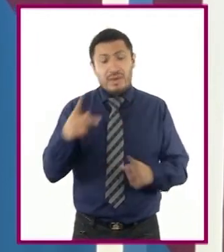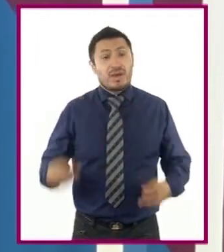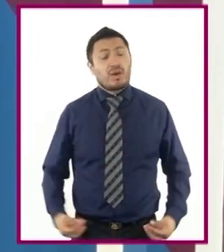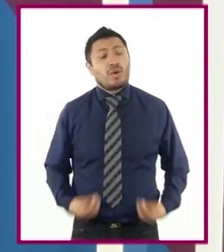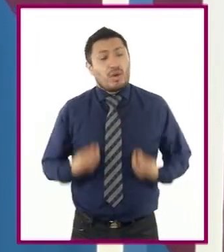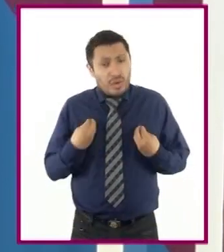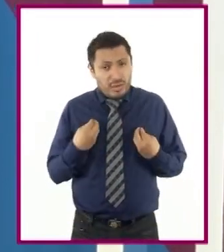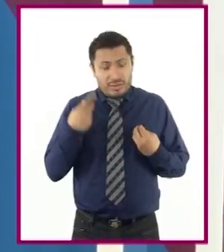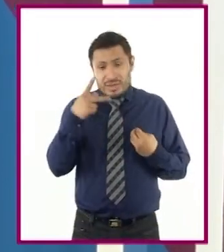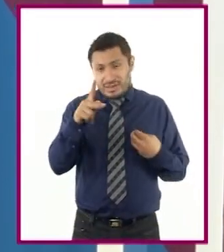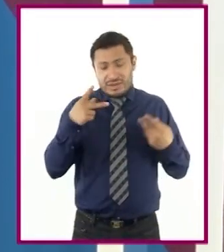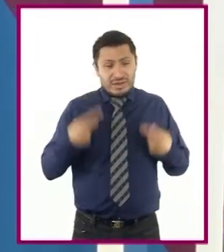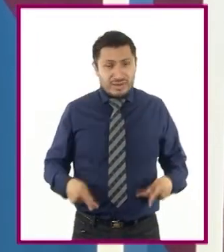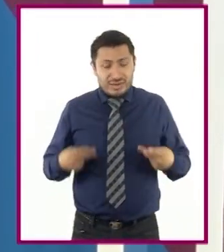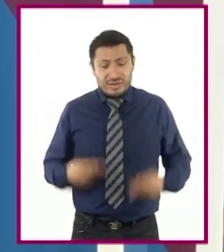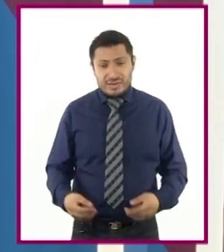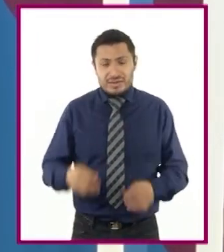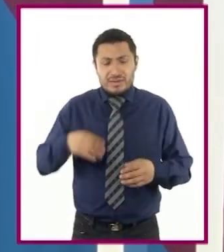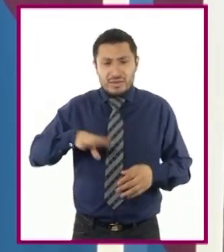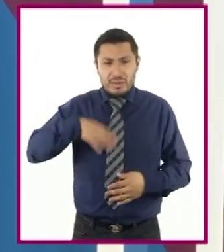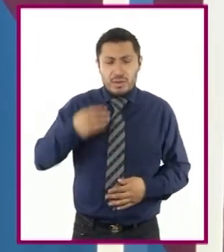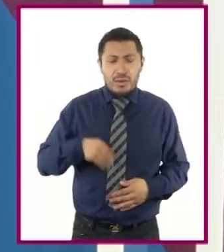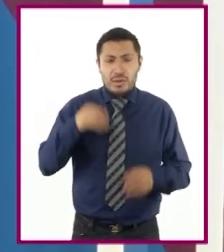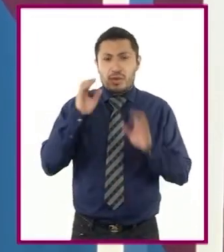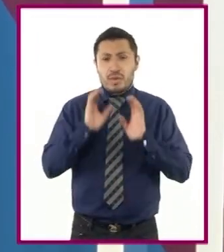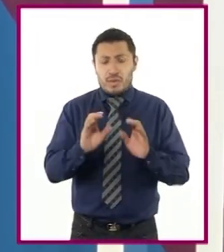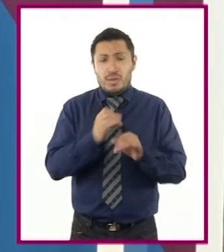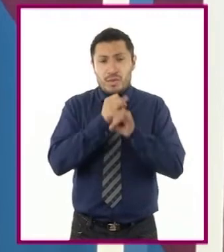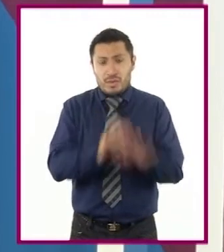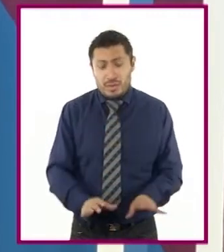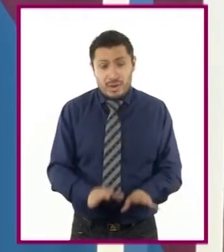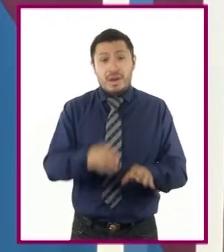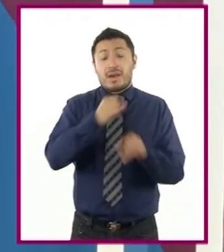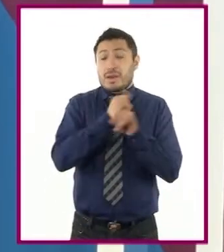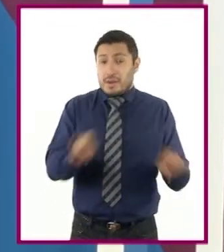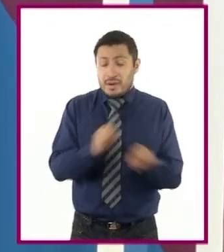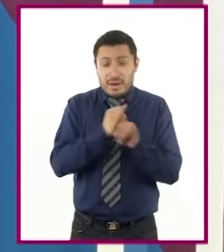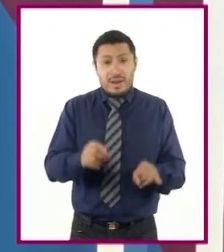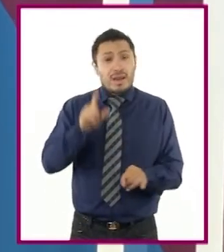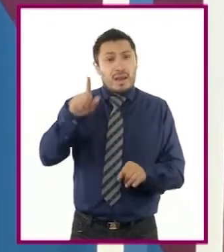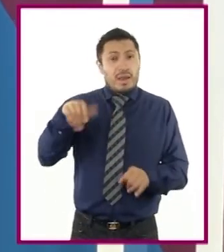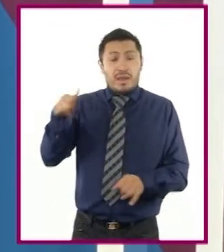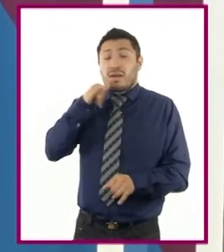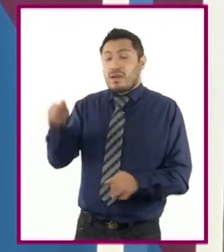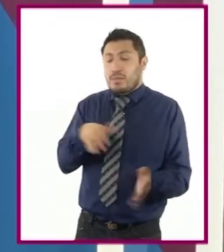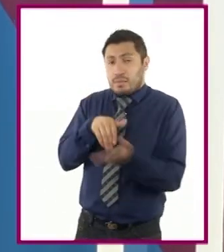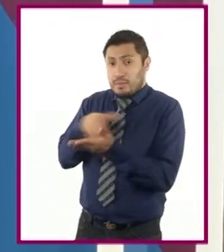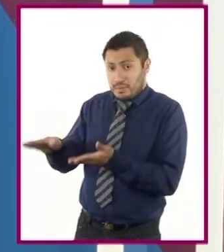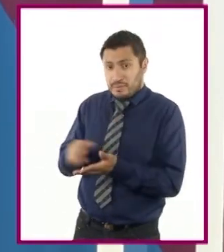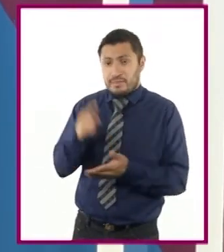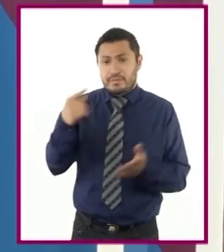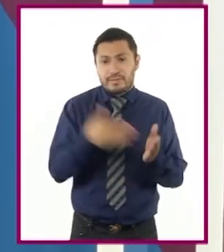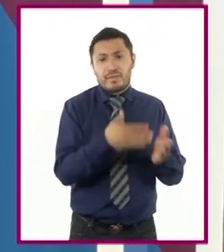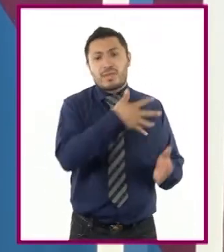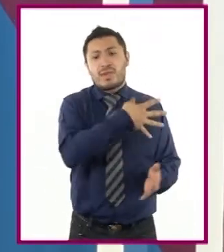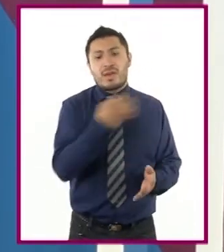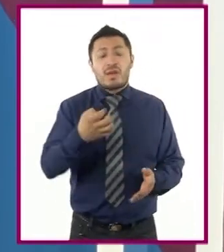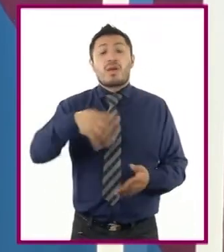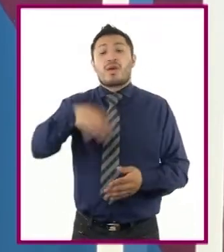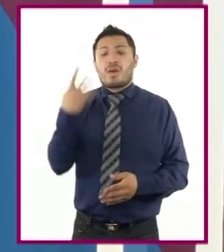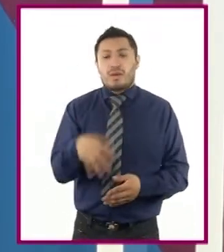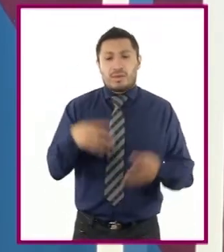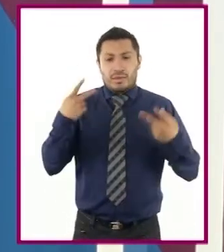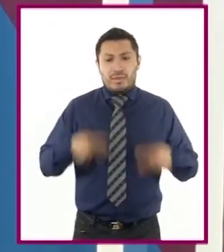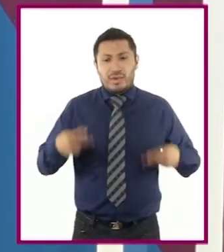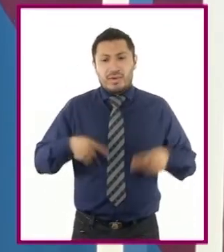para mantener su independencia y los italianos fueron expulsados. Para 1914, en territorio africano, solo conservaban